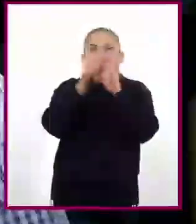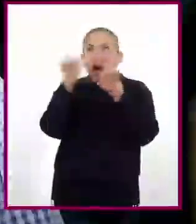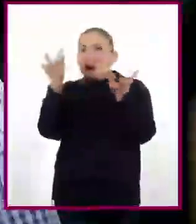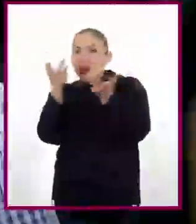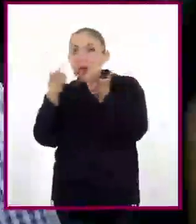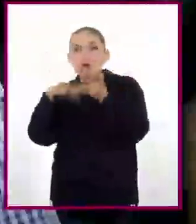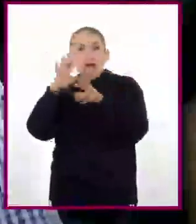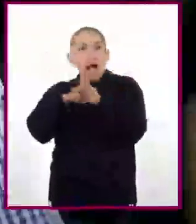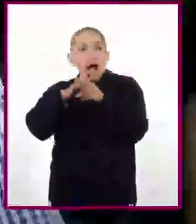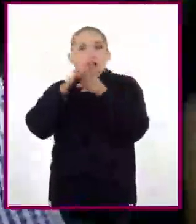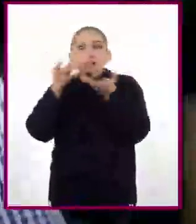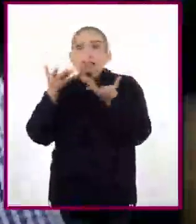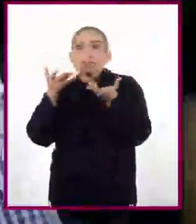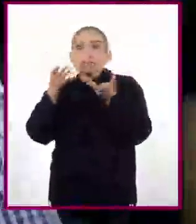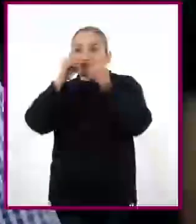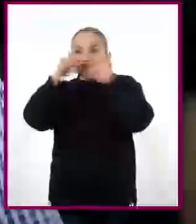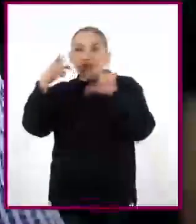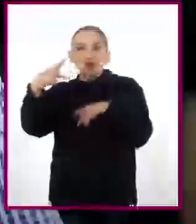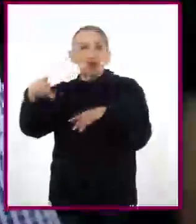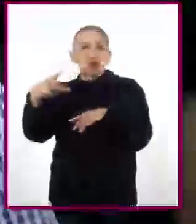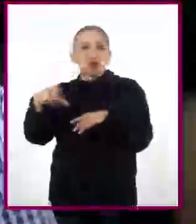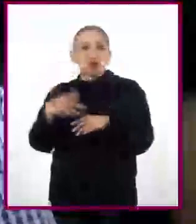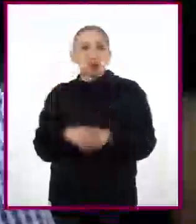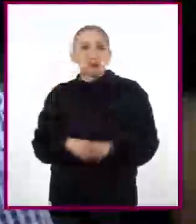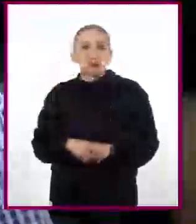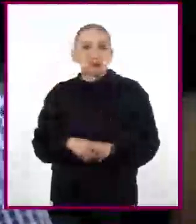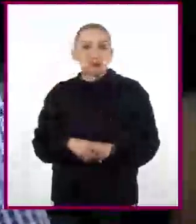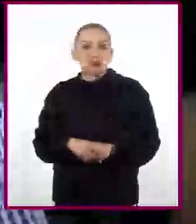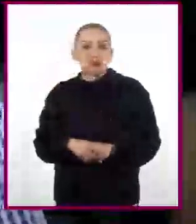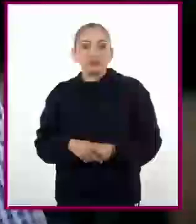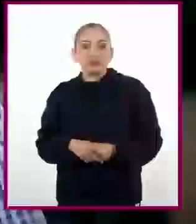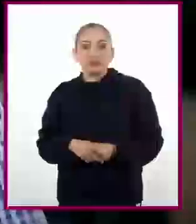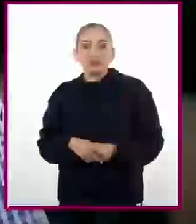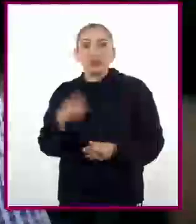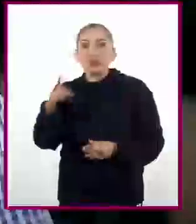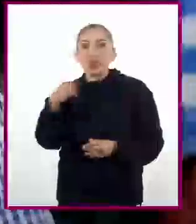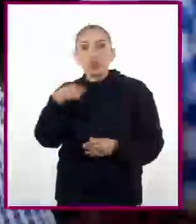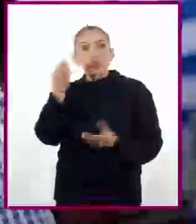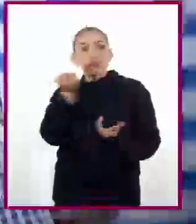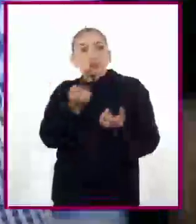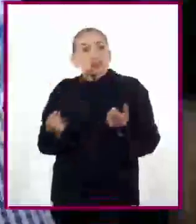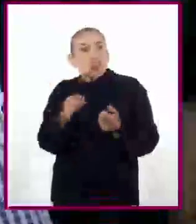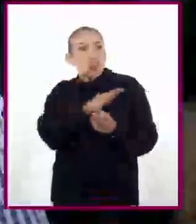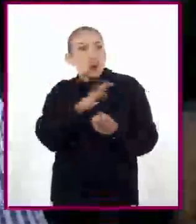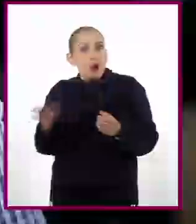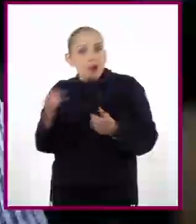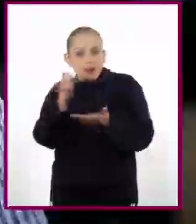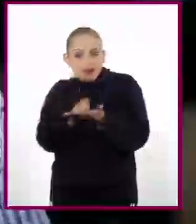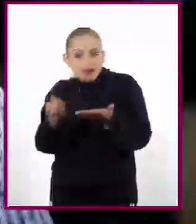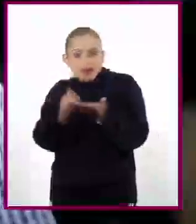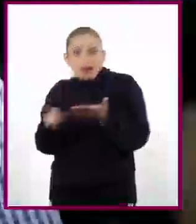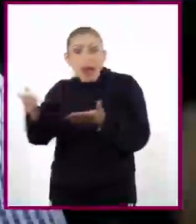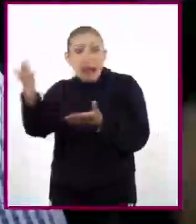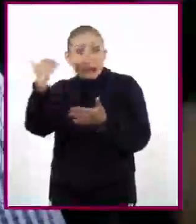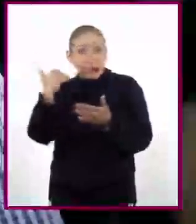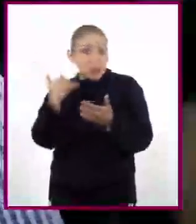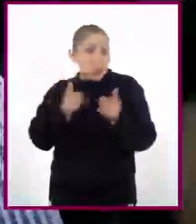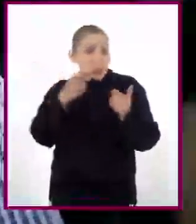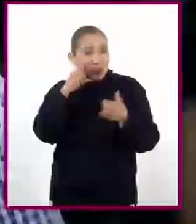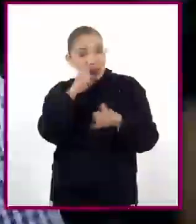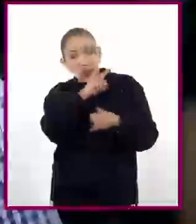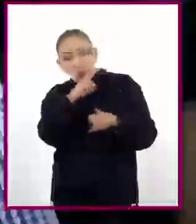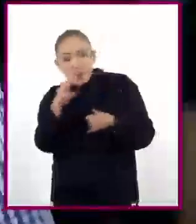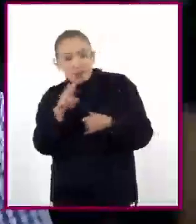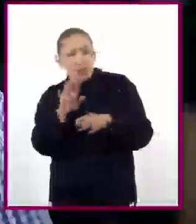lograra expandir de mejor manera precisamente esa virtud y esa facultad que la juventud hoy día